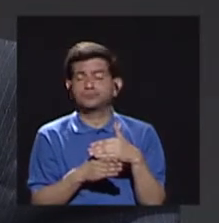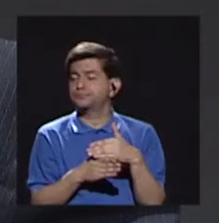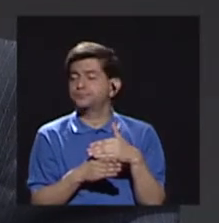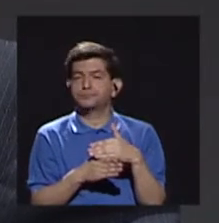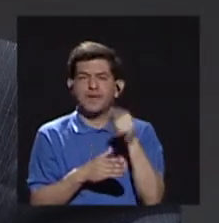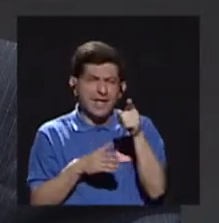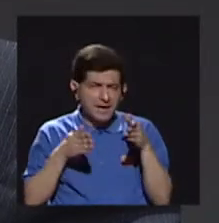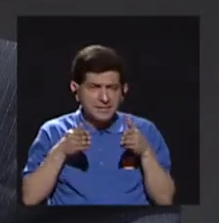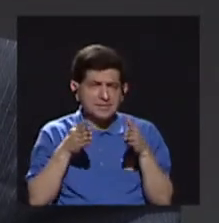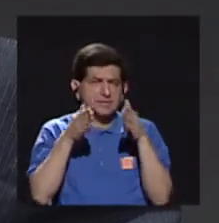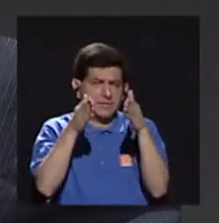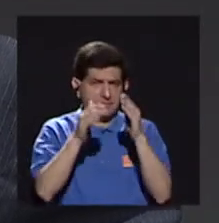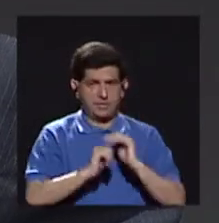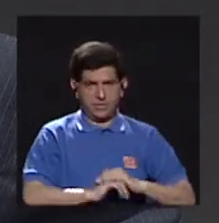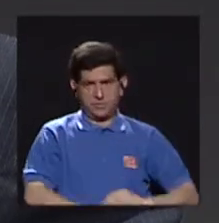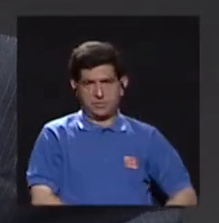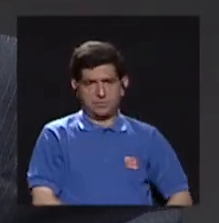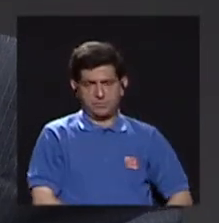esa ruta